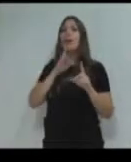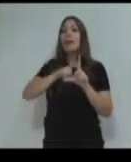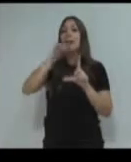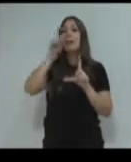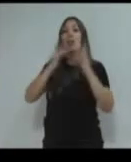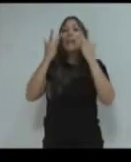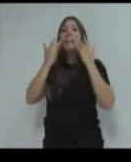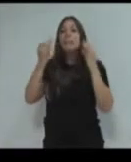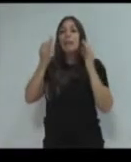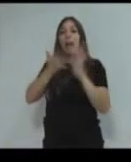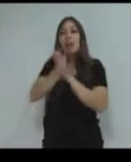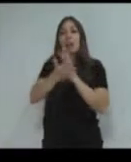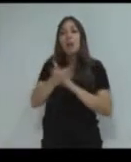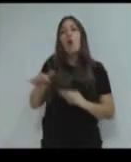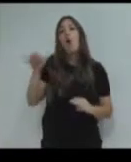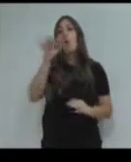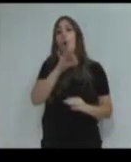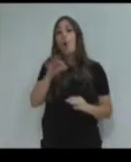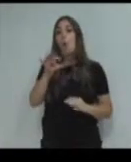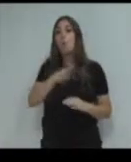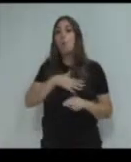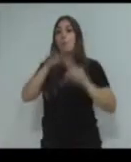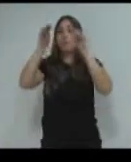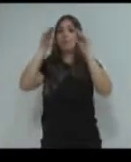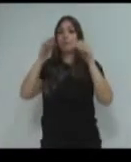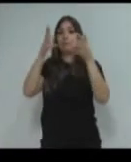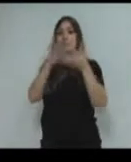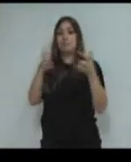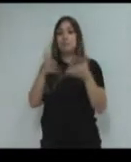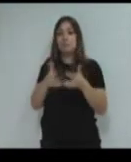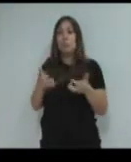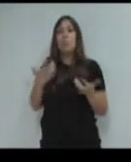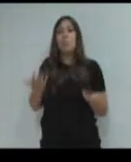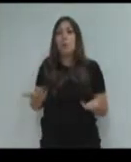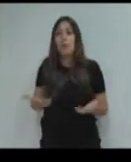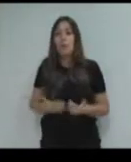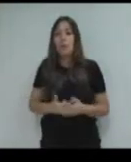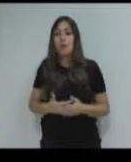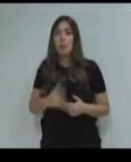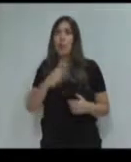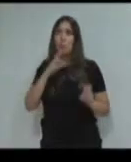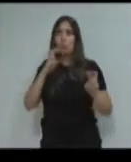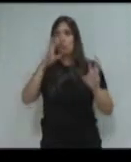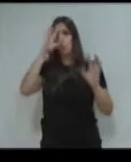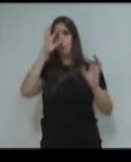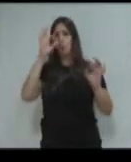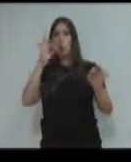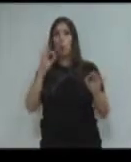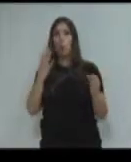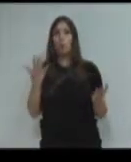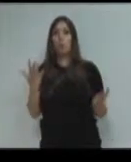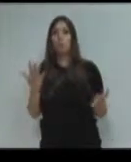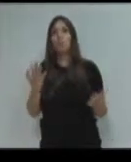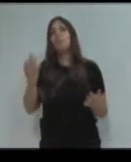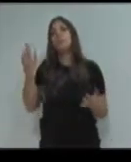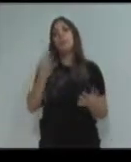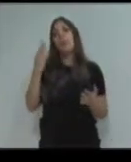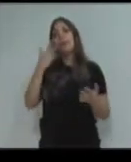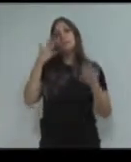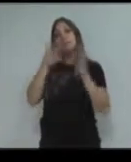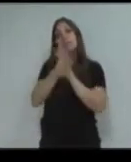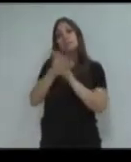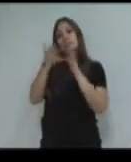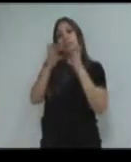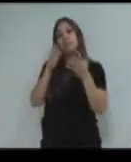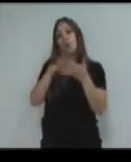los gráficos? ¿O es un poco también emplear el sentido común de lo que es la comprensión de un